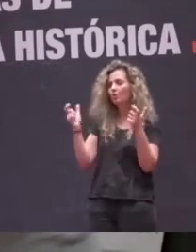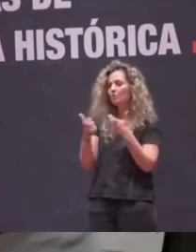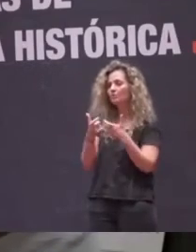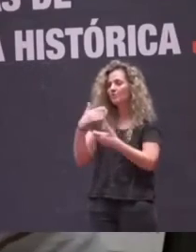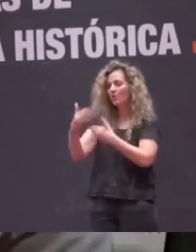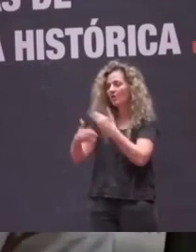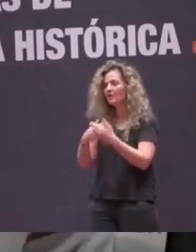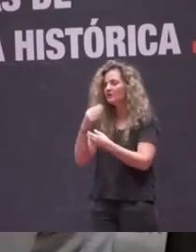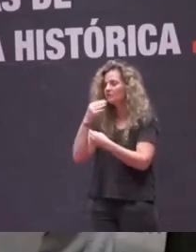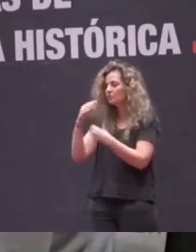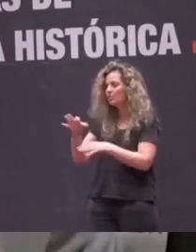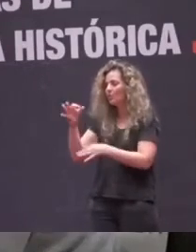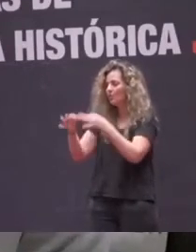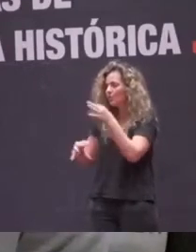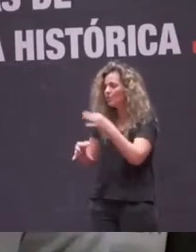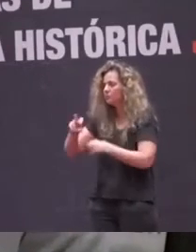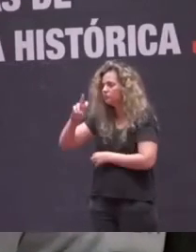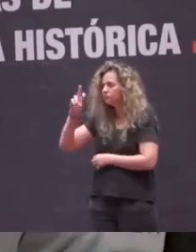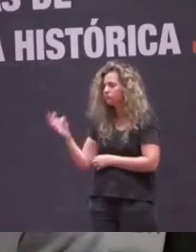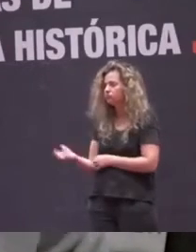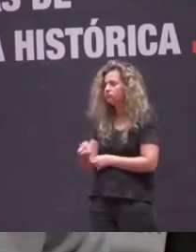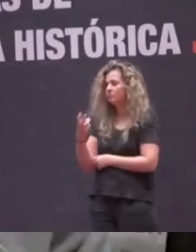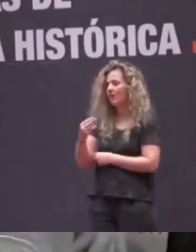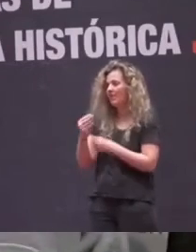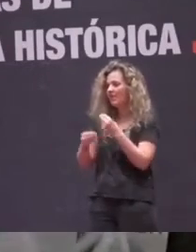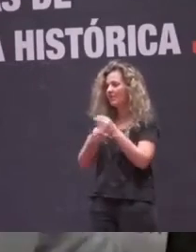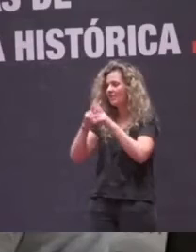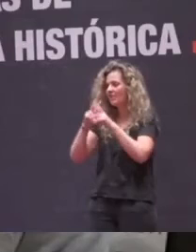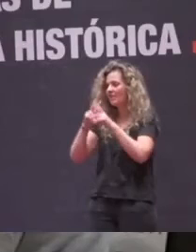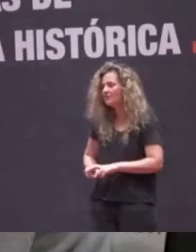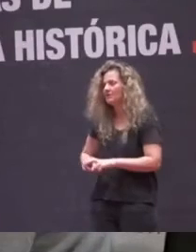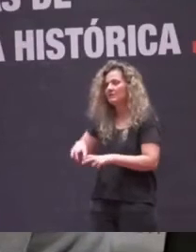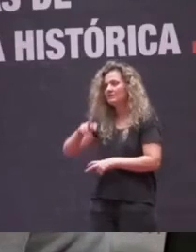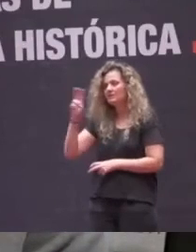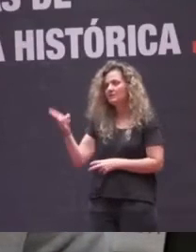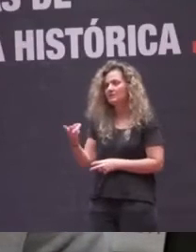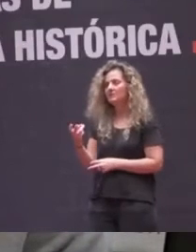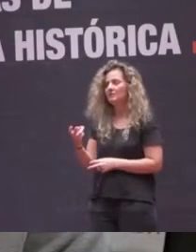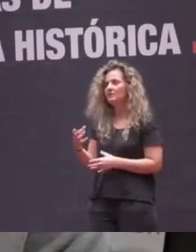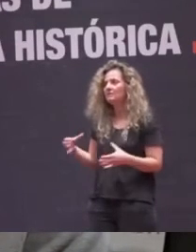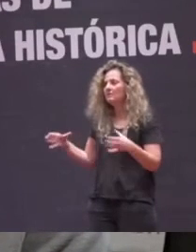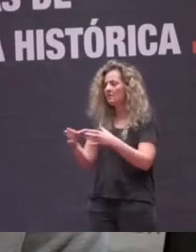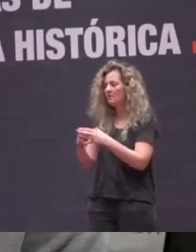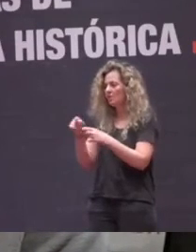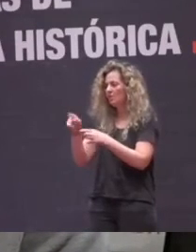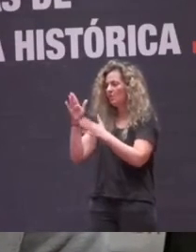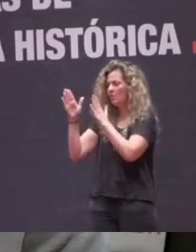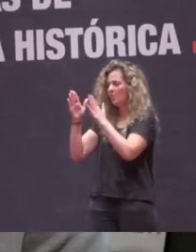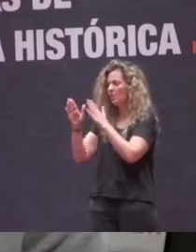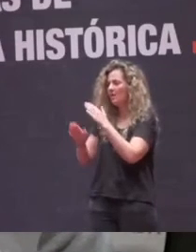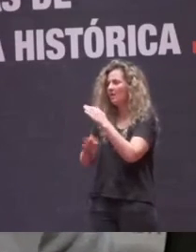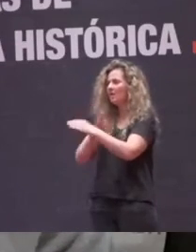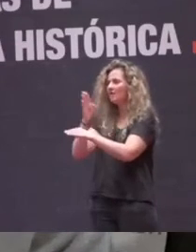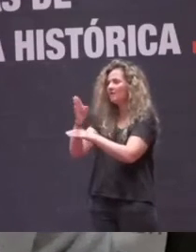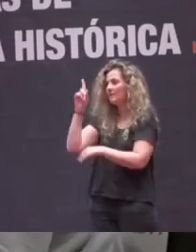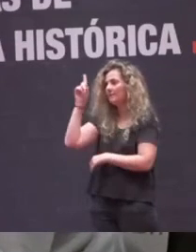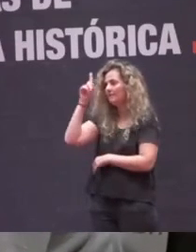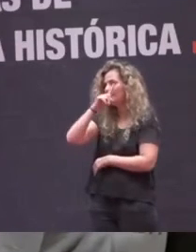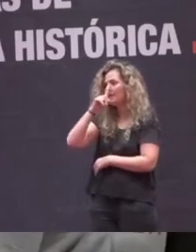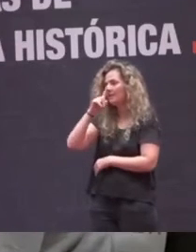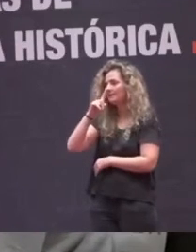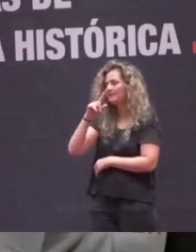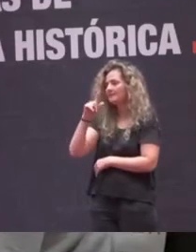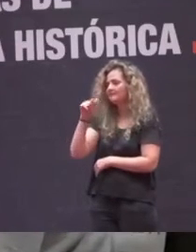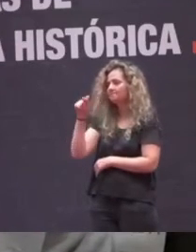os historiadores, o que fixemos os investigadores, bueno, chegou un momento que a Madrid non lle queda outro remedio que